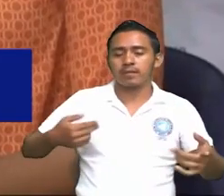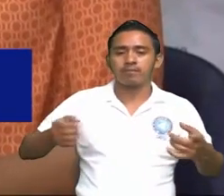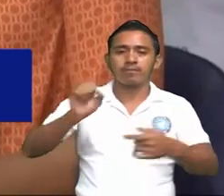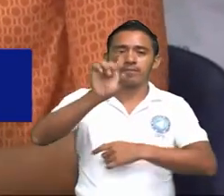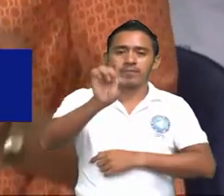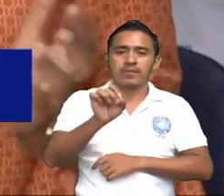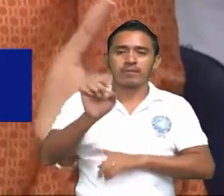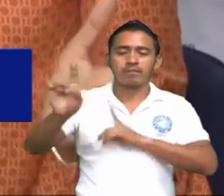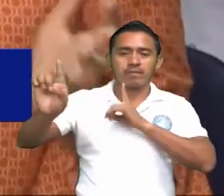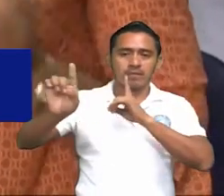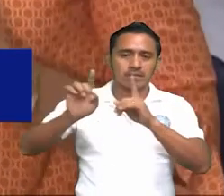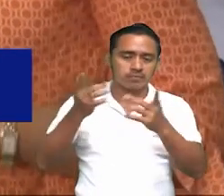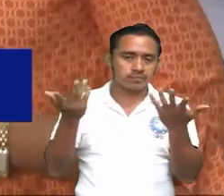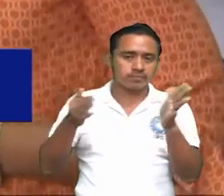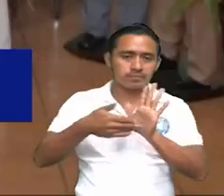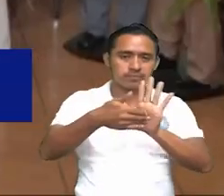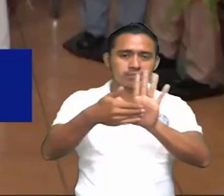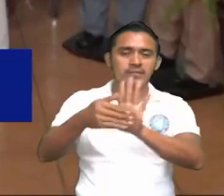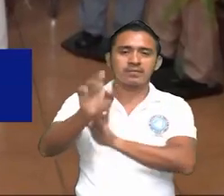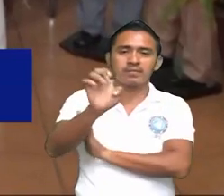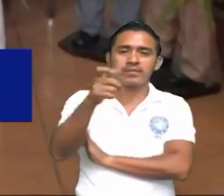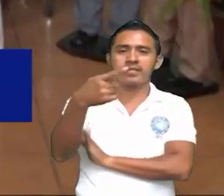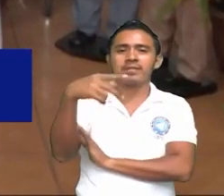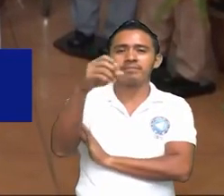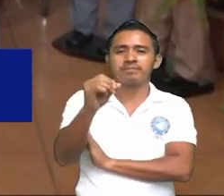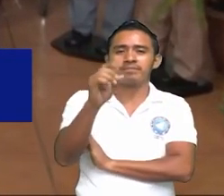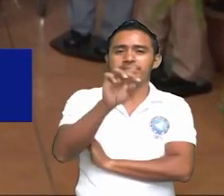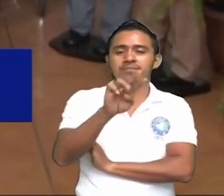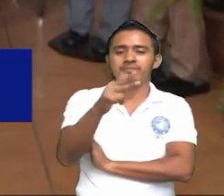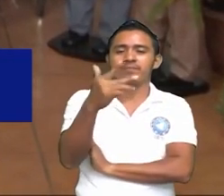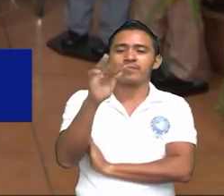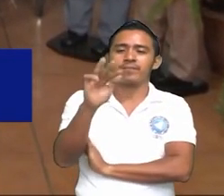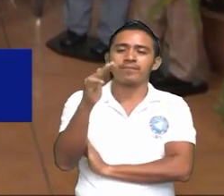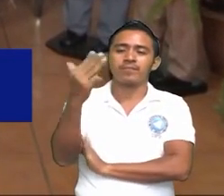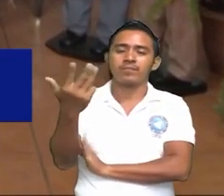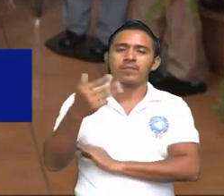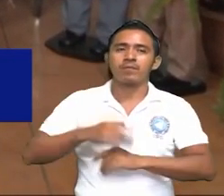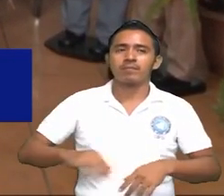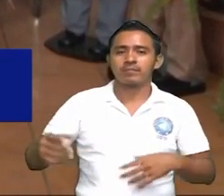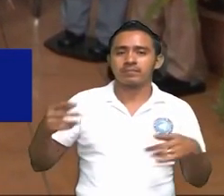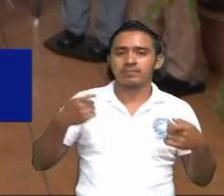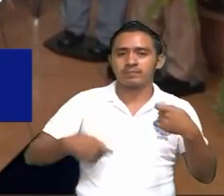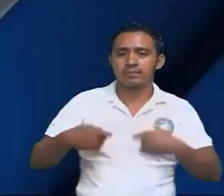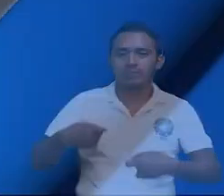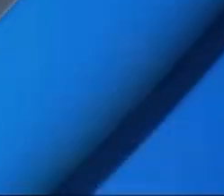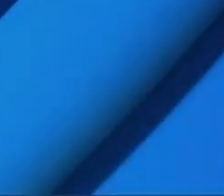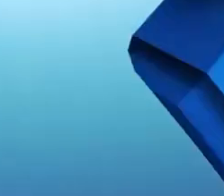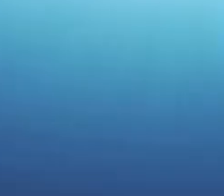décima edición de la Expo Ometepe los días 28 y 29 de septiembre.